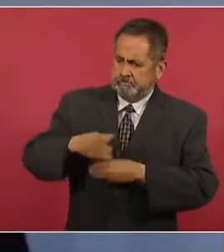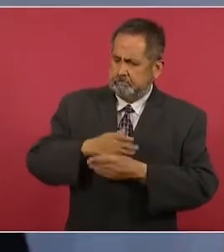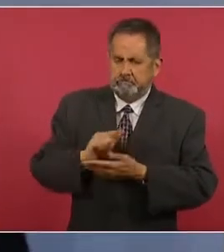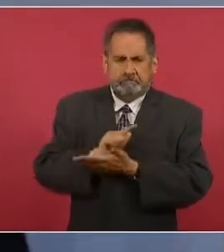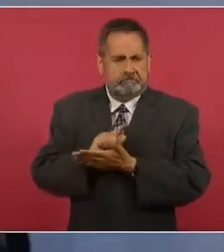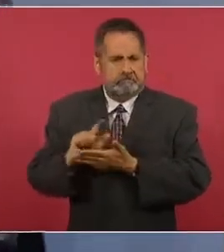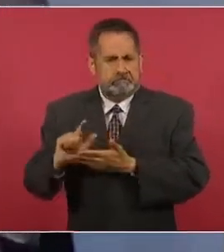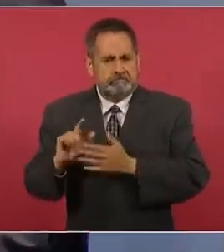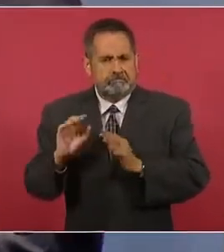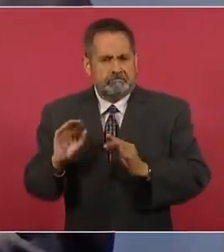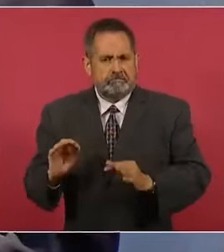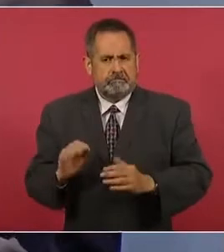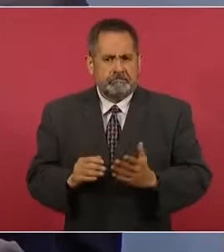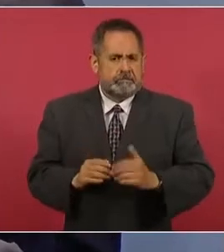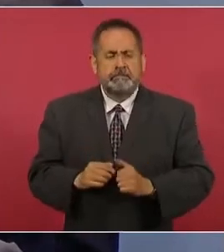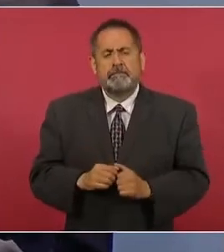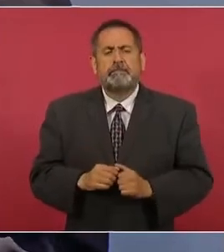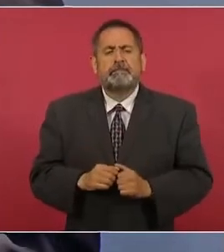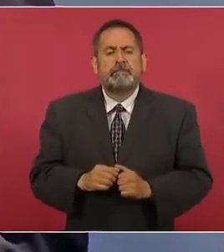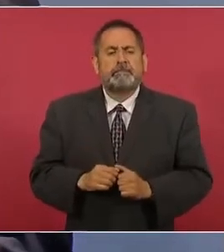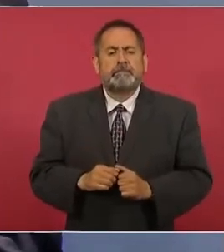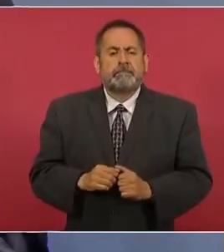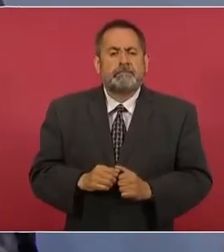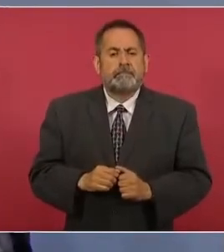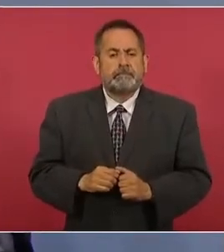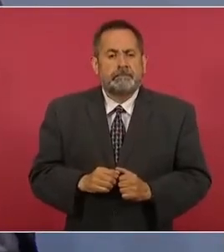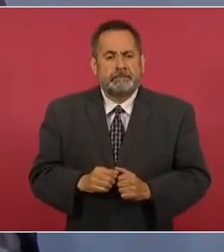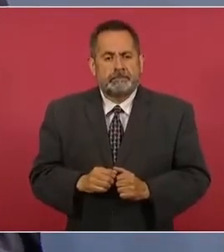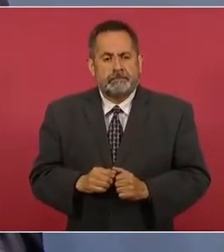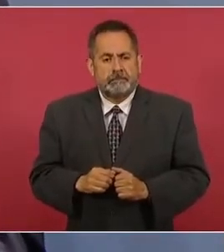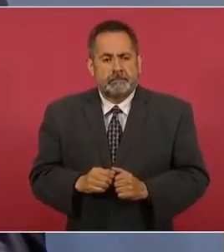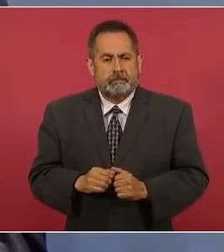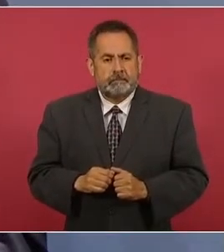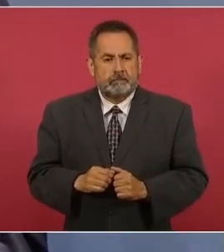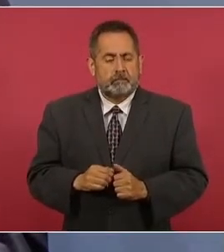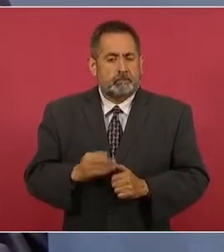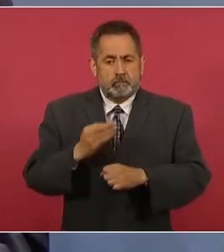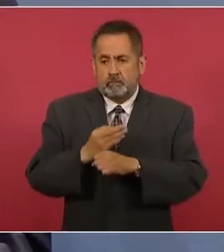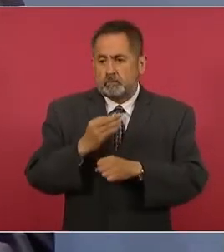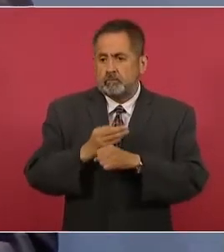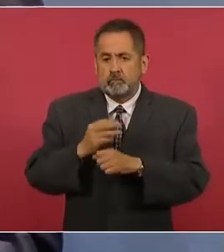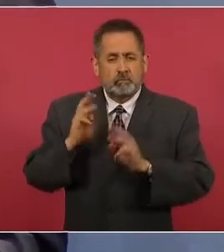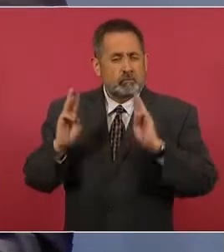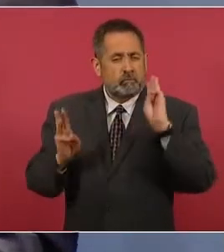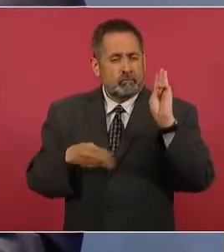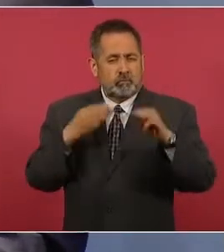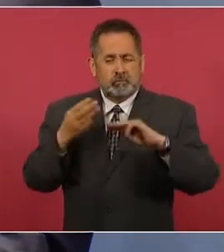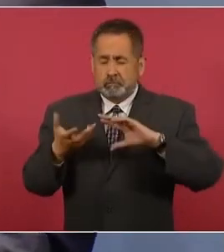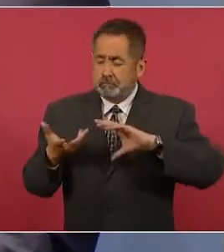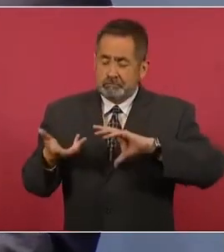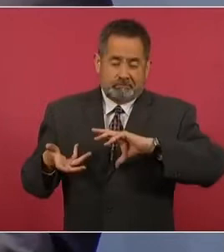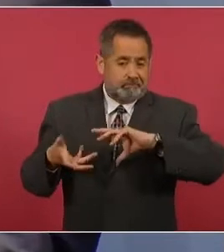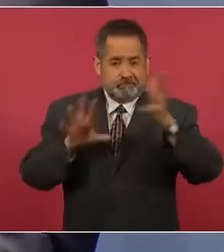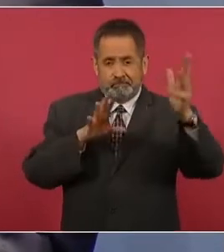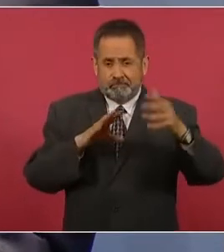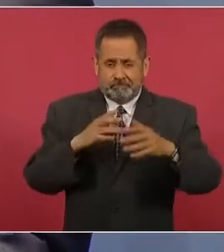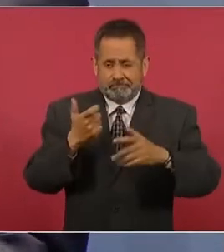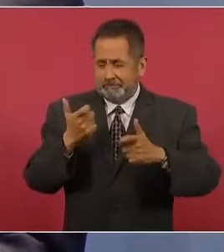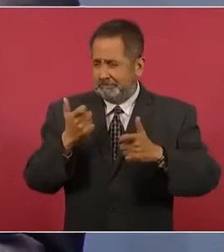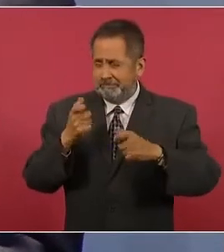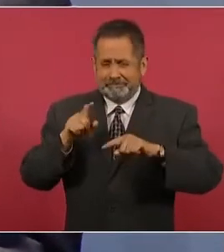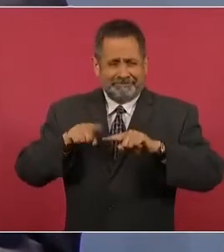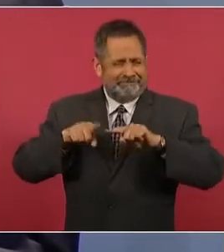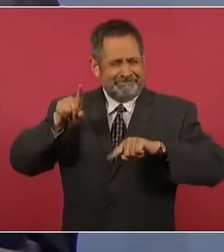que ahora con el descontrol de la economía mundial, el